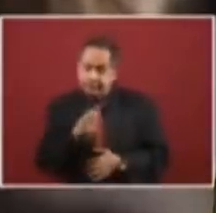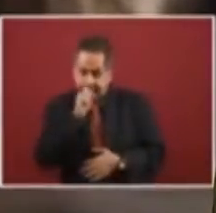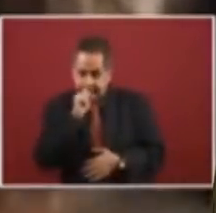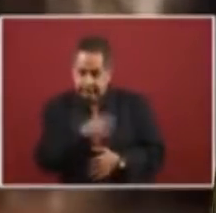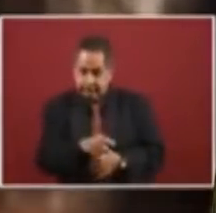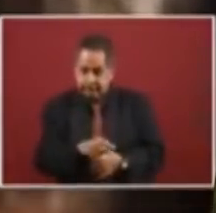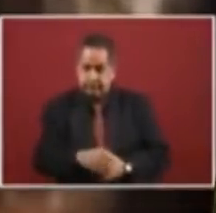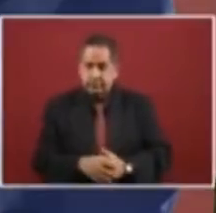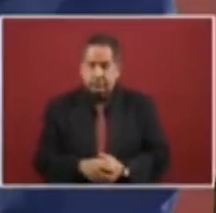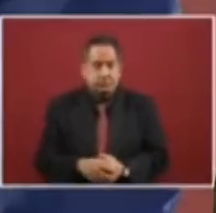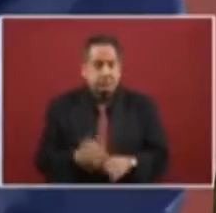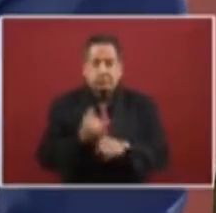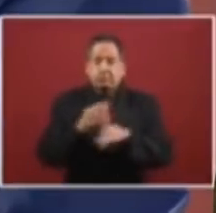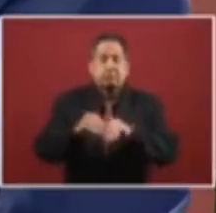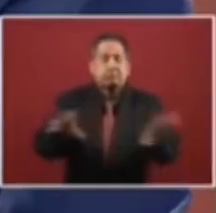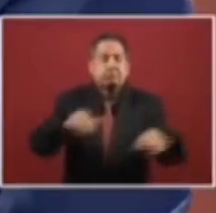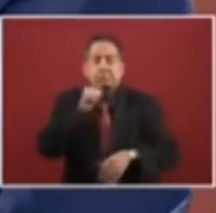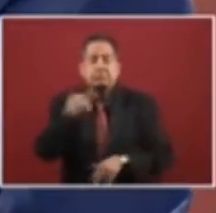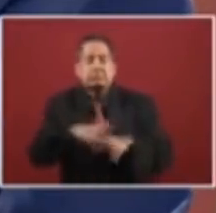ni eso.